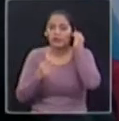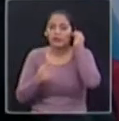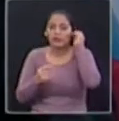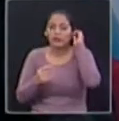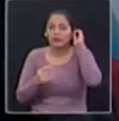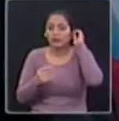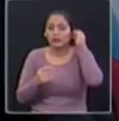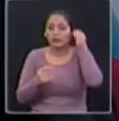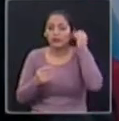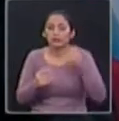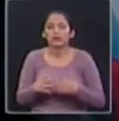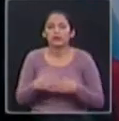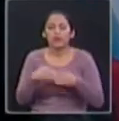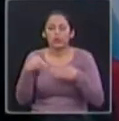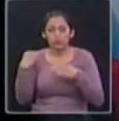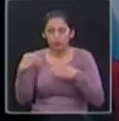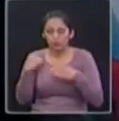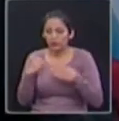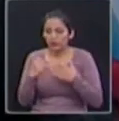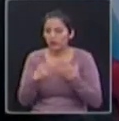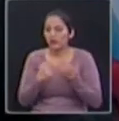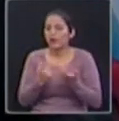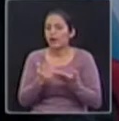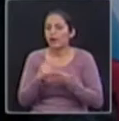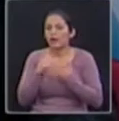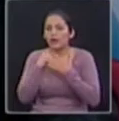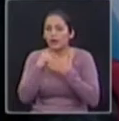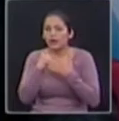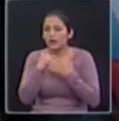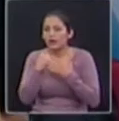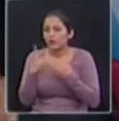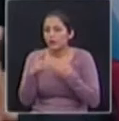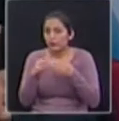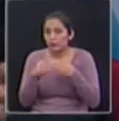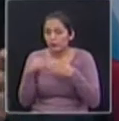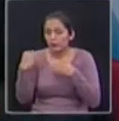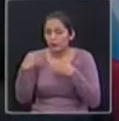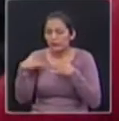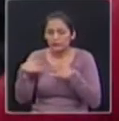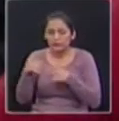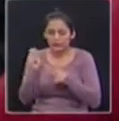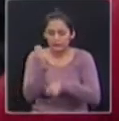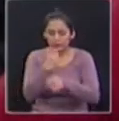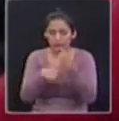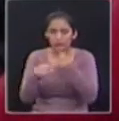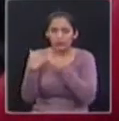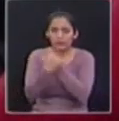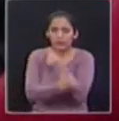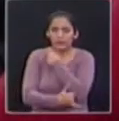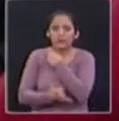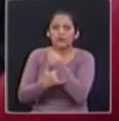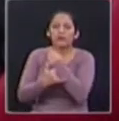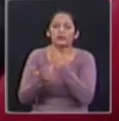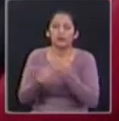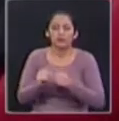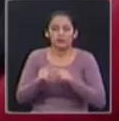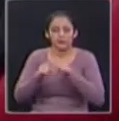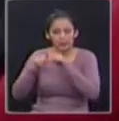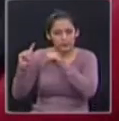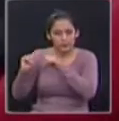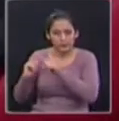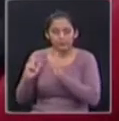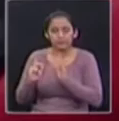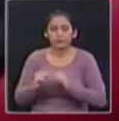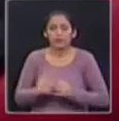el beneficio de un dólar fuerte se traslade al productor no hay producción ecuatoriana que no tenga insumos y bienes de capital importados todos deberían